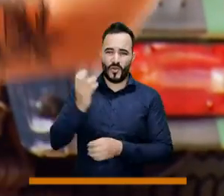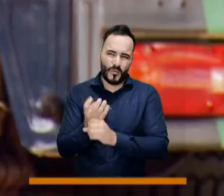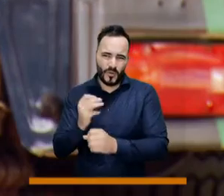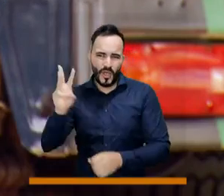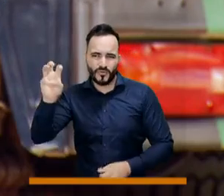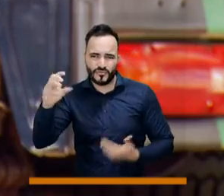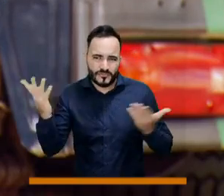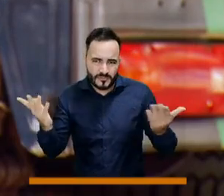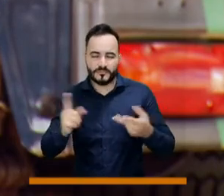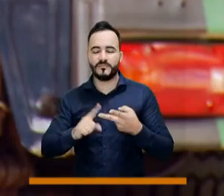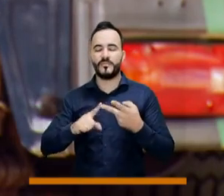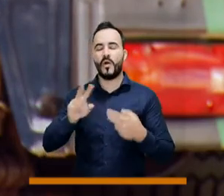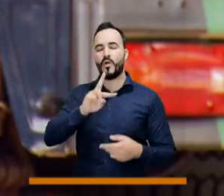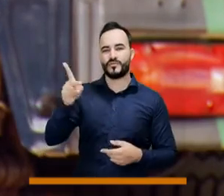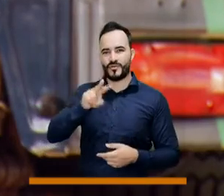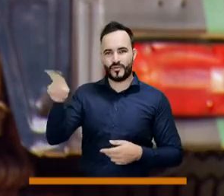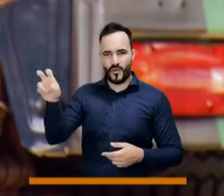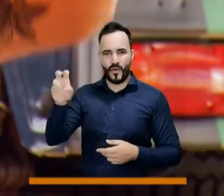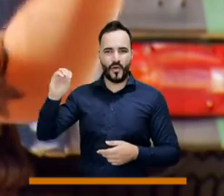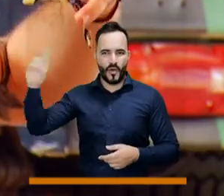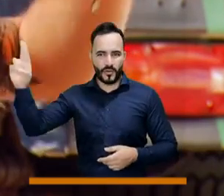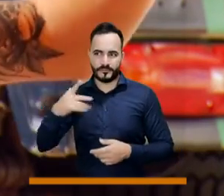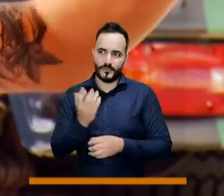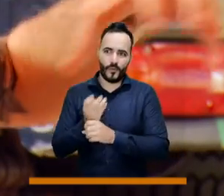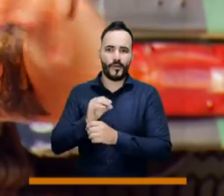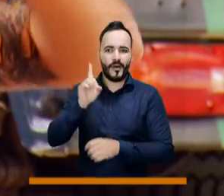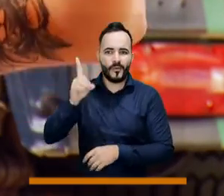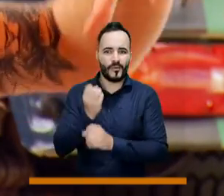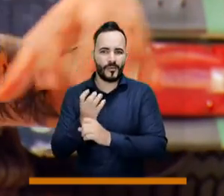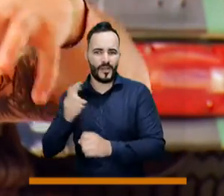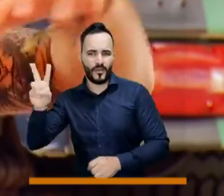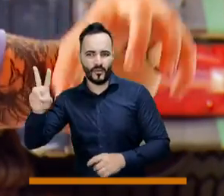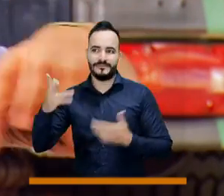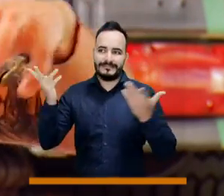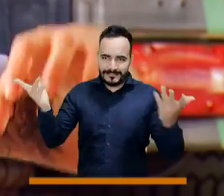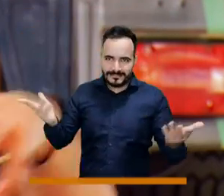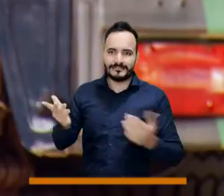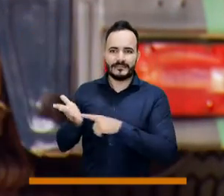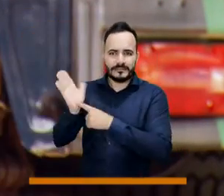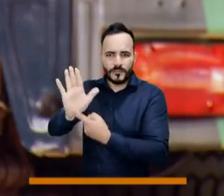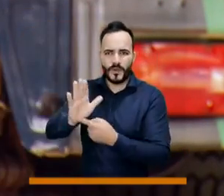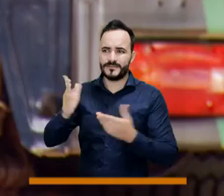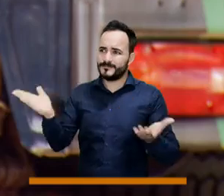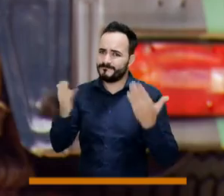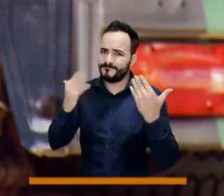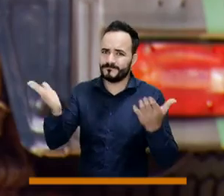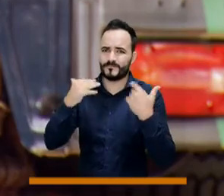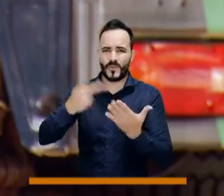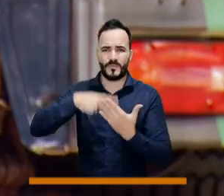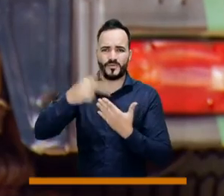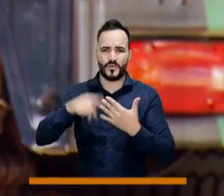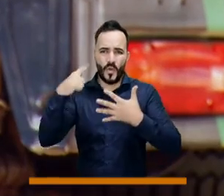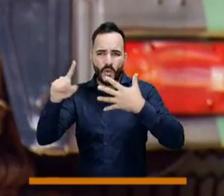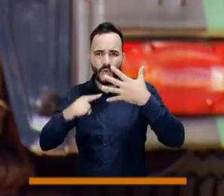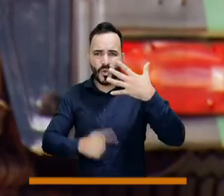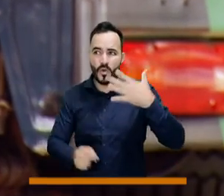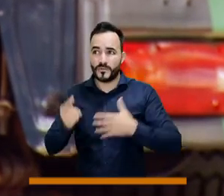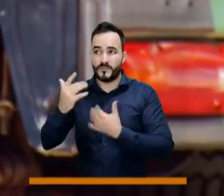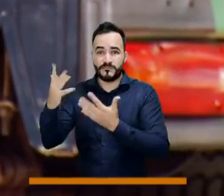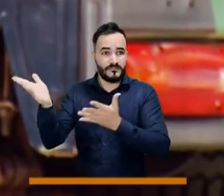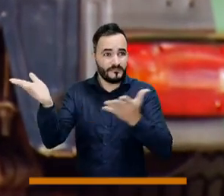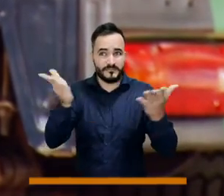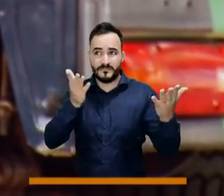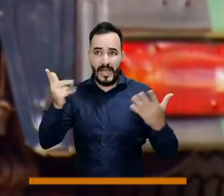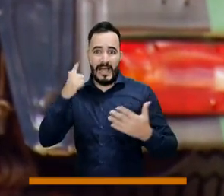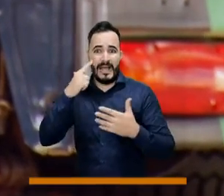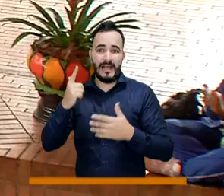8, arriba en la nororiental en la Comuna 1 y en la Comuna 2. Allá tenemos que hacer que todos esos grandes proyectos que se dejaron ya planeados, pues se ejecuten